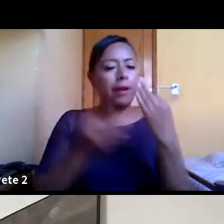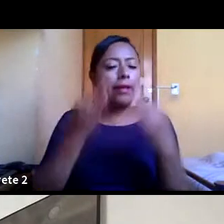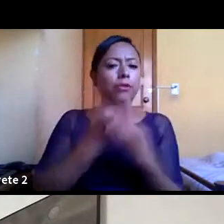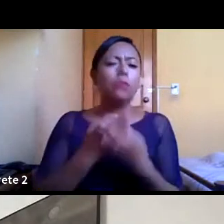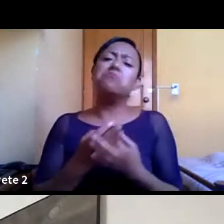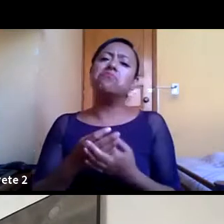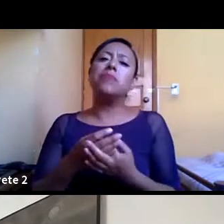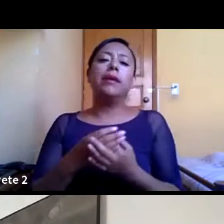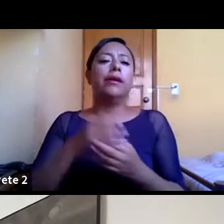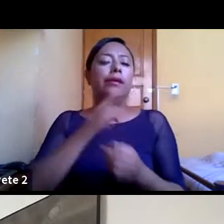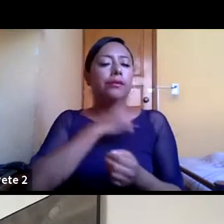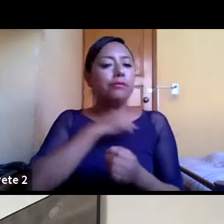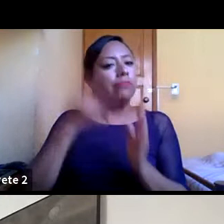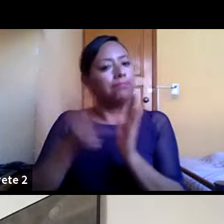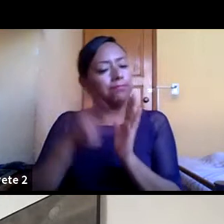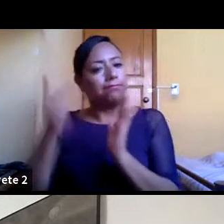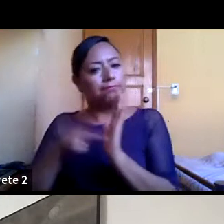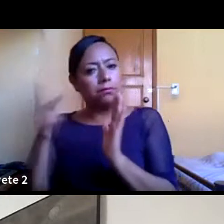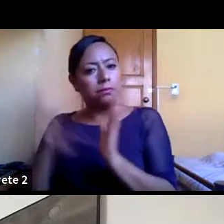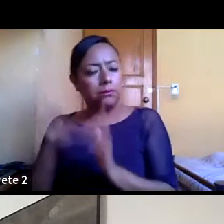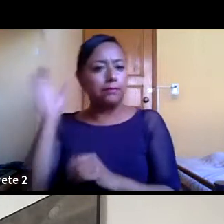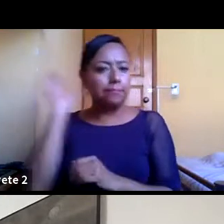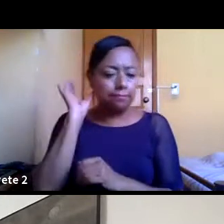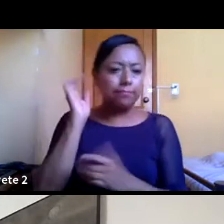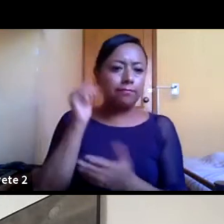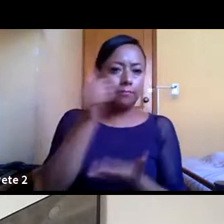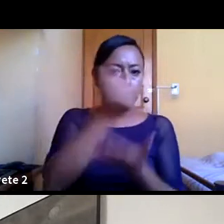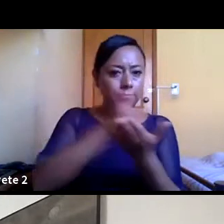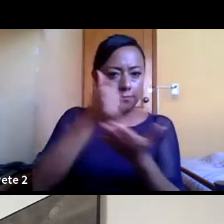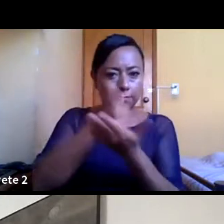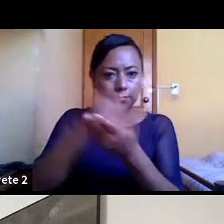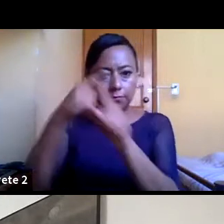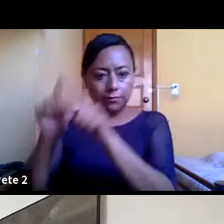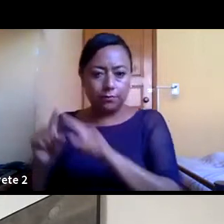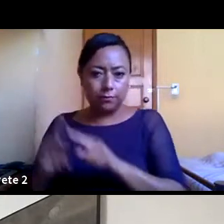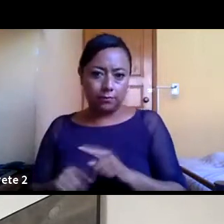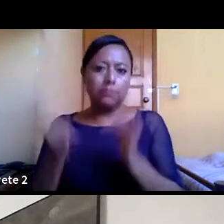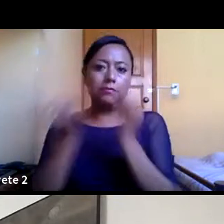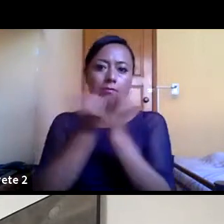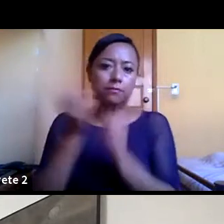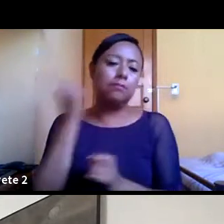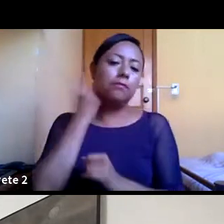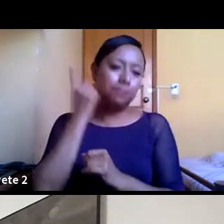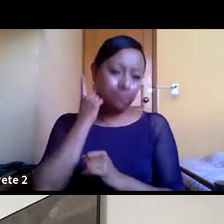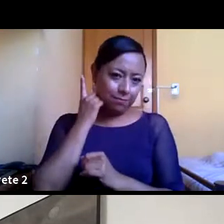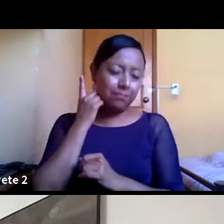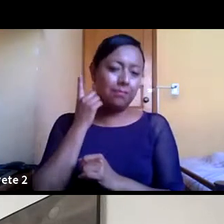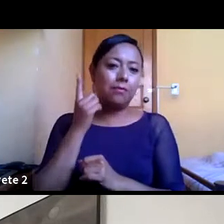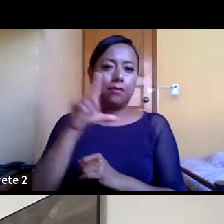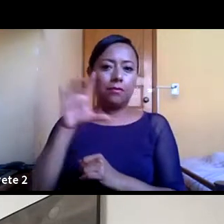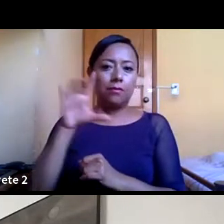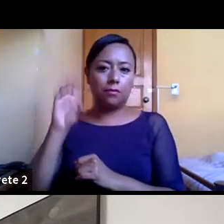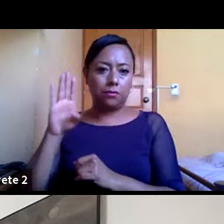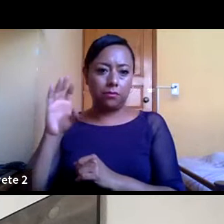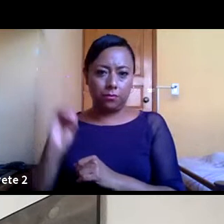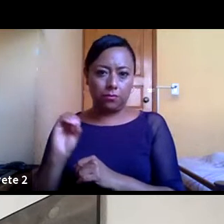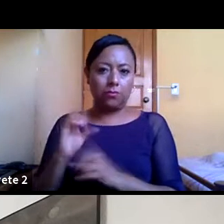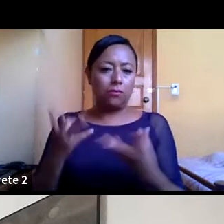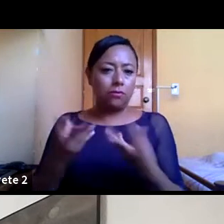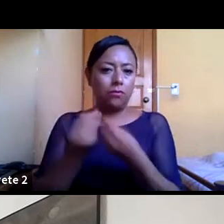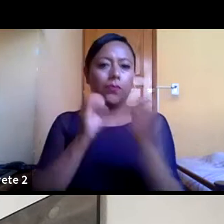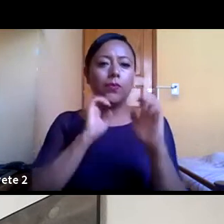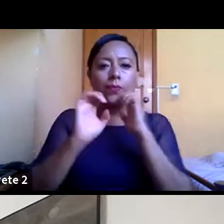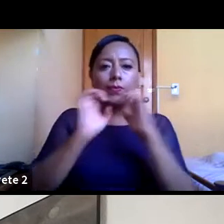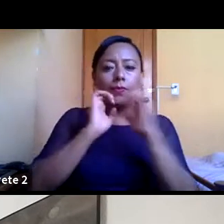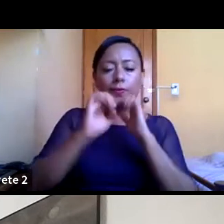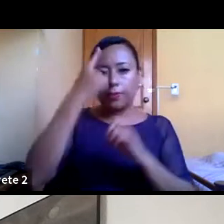escuchado que las ciudades, incluso usted y yo, el diputado Lobo también, que estamos en las entrevistas para